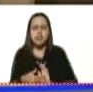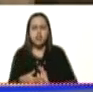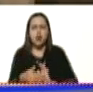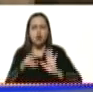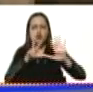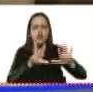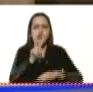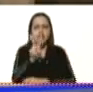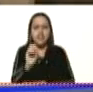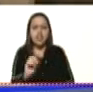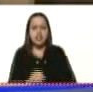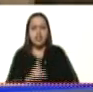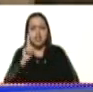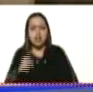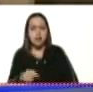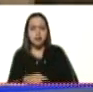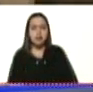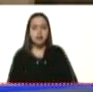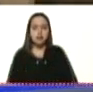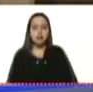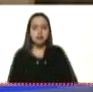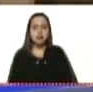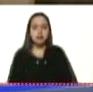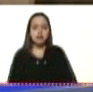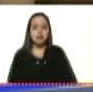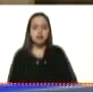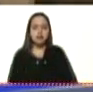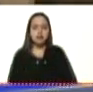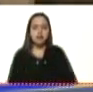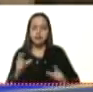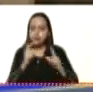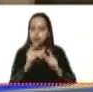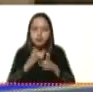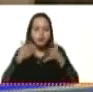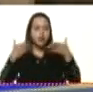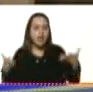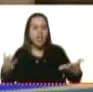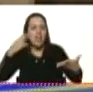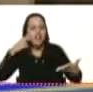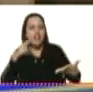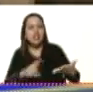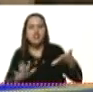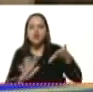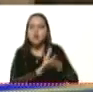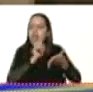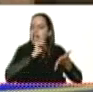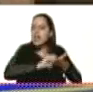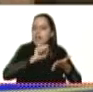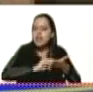No solo los aportes inmensos que uno ve en toda la documentación